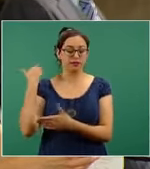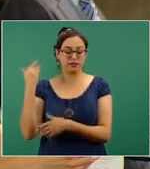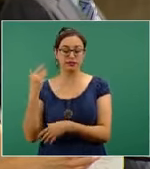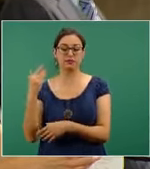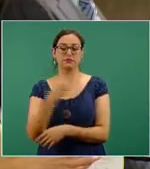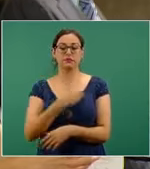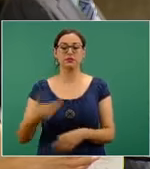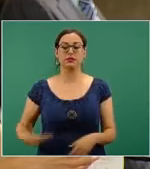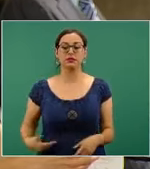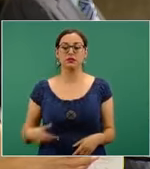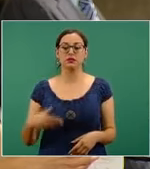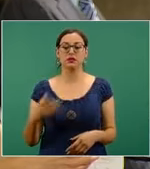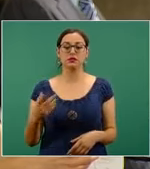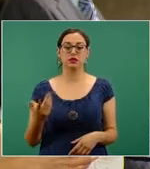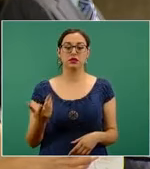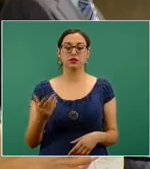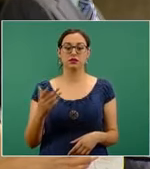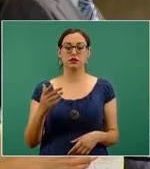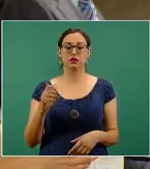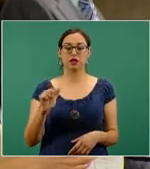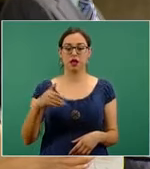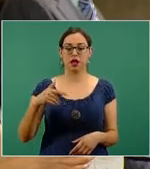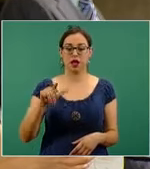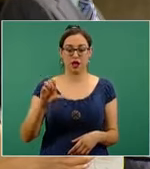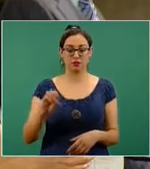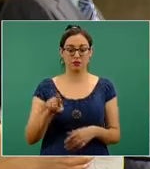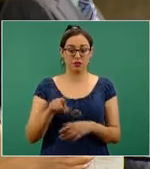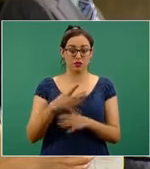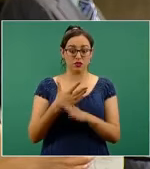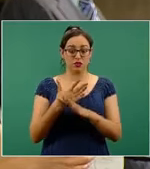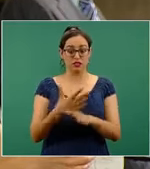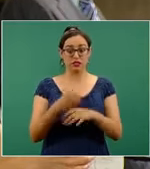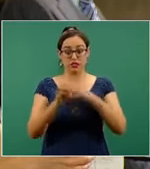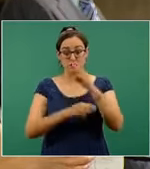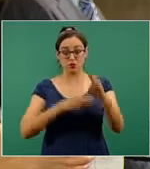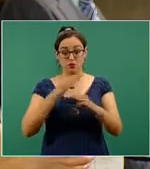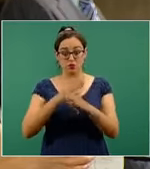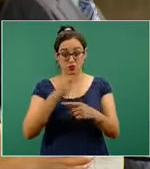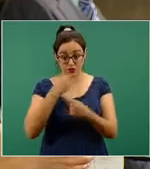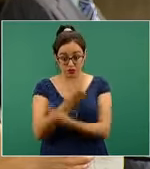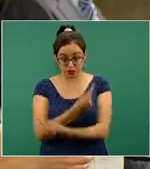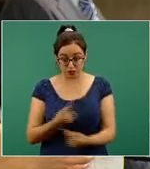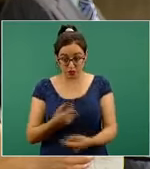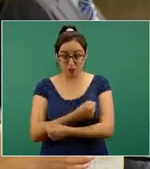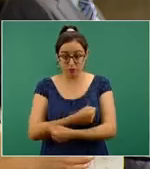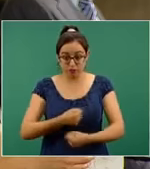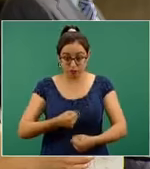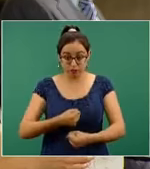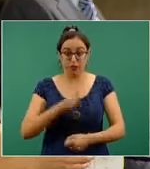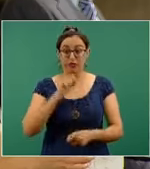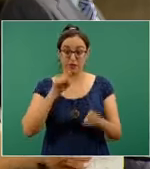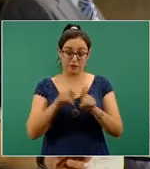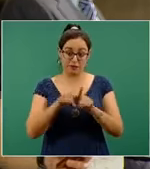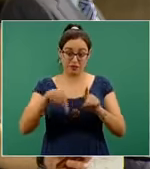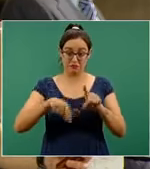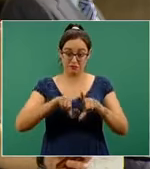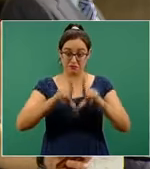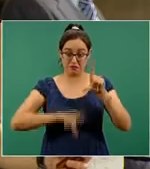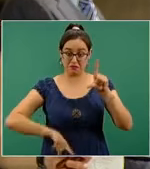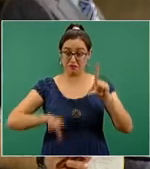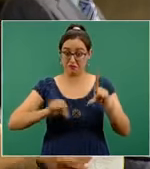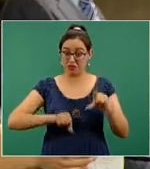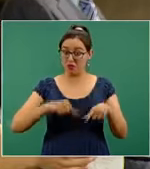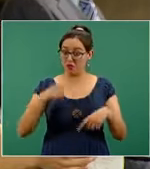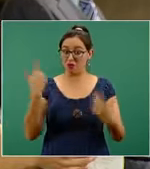Obrador dijo que México, pues lamentablemente estaba entre los primeros lugares también de obesidad infantil. Entonces, si nos pueden un poquito especificar ahí para